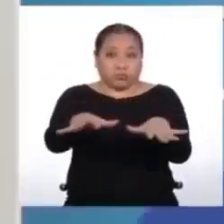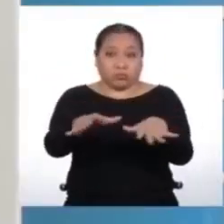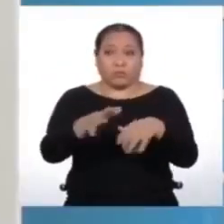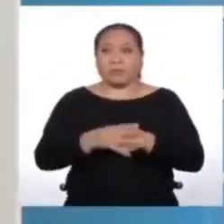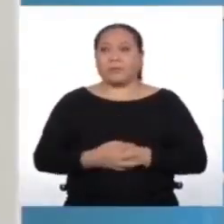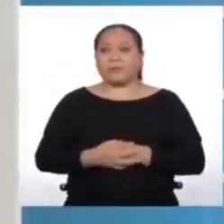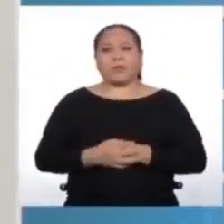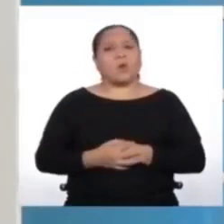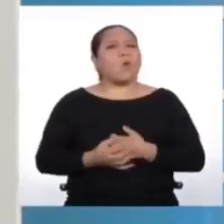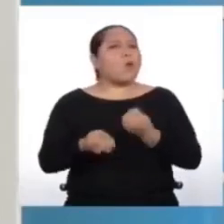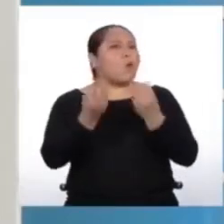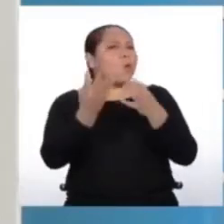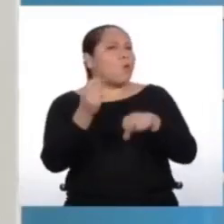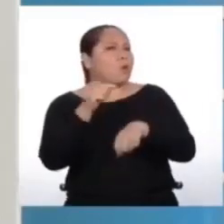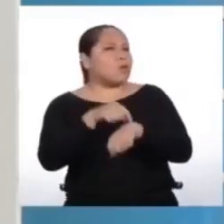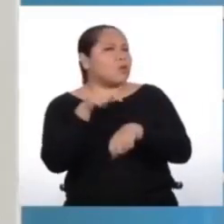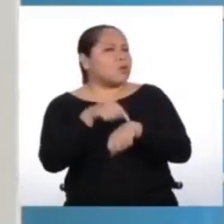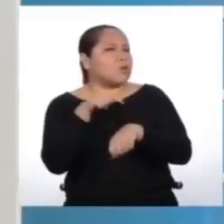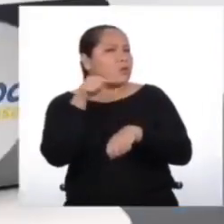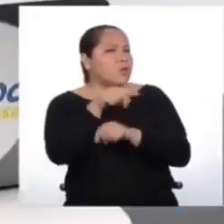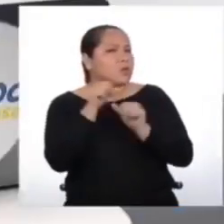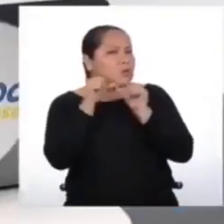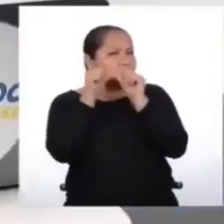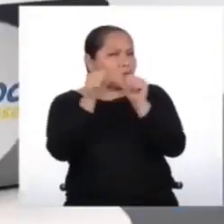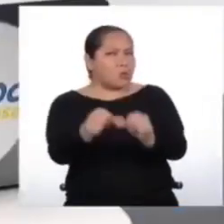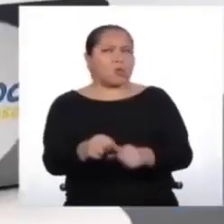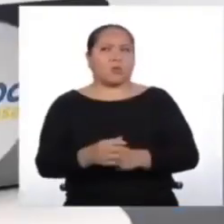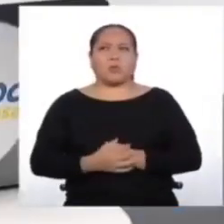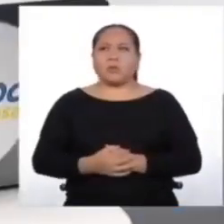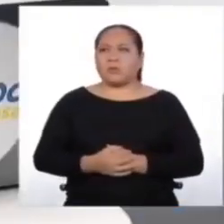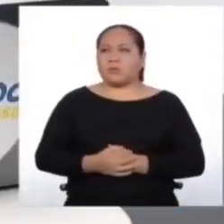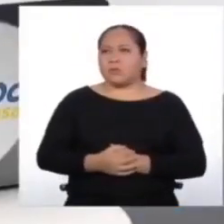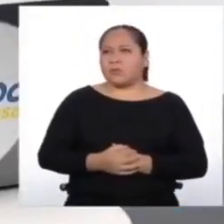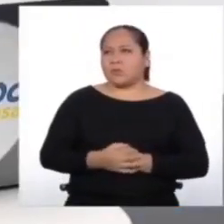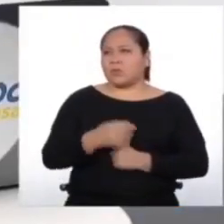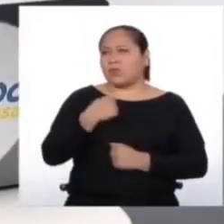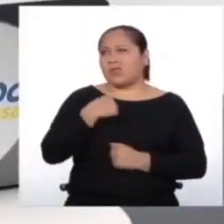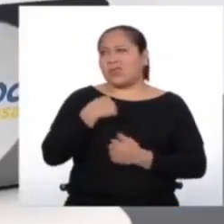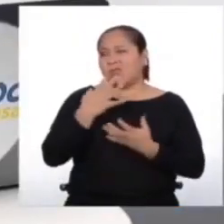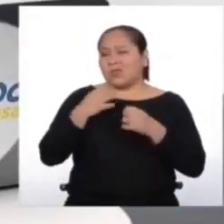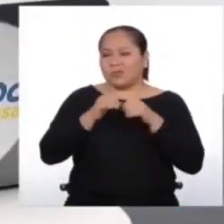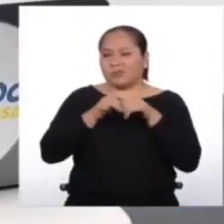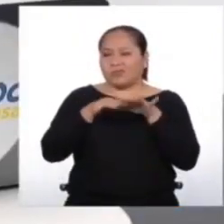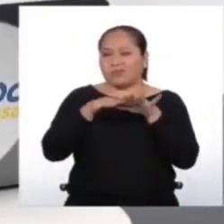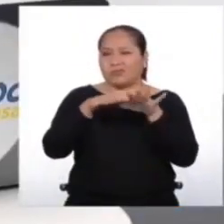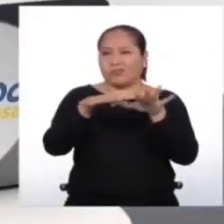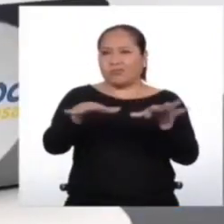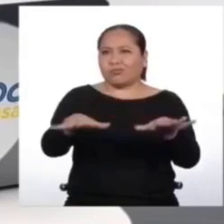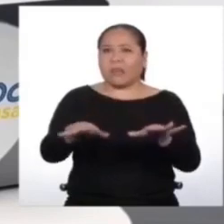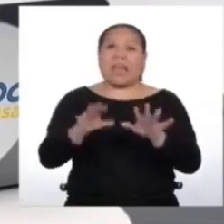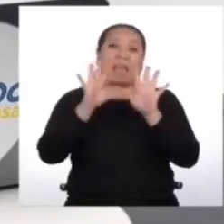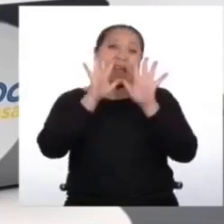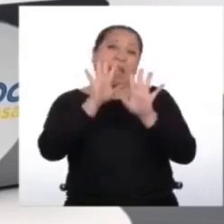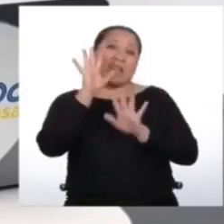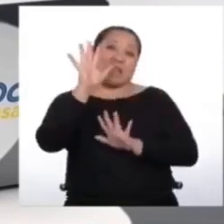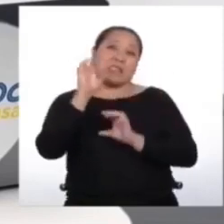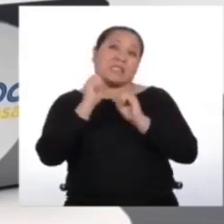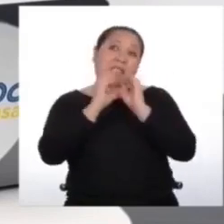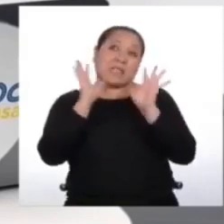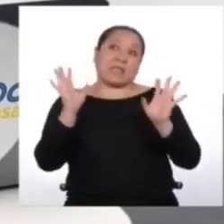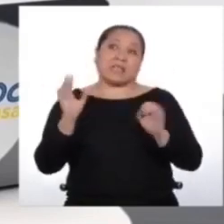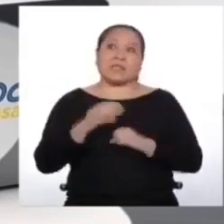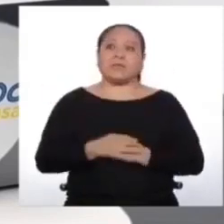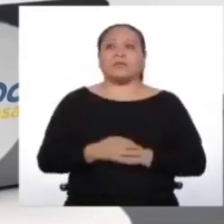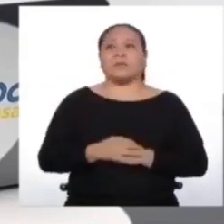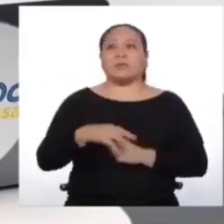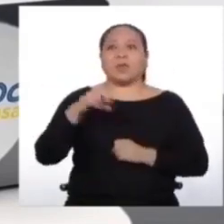¿Y por cuánto tiempo quisieras mantener esa cadena? Quiero hacer una cadena de favores por los siguientes 15 días. Serían 15